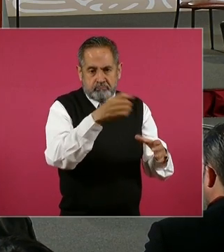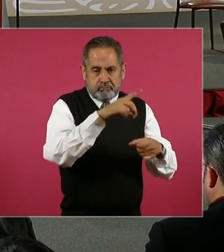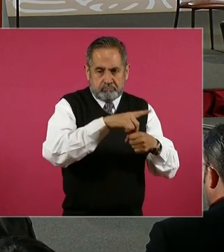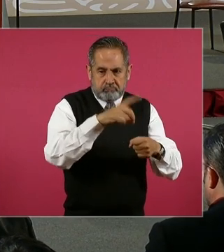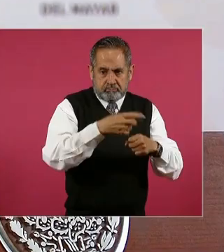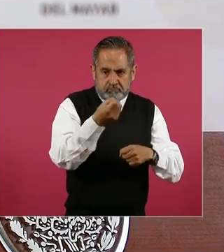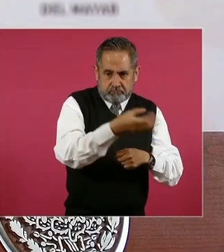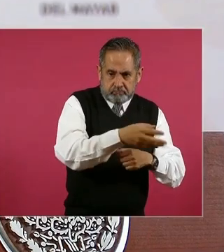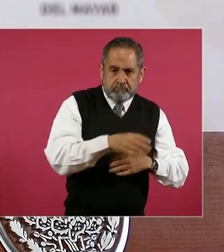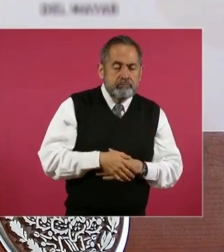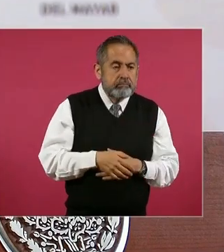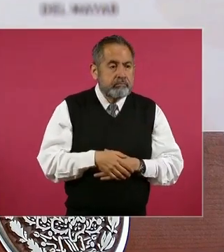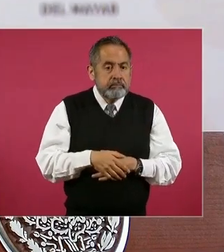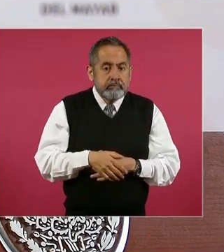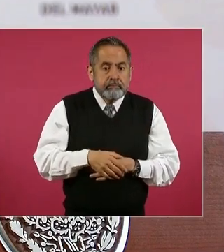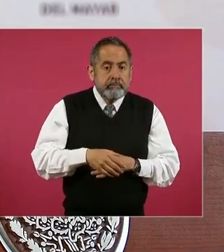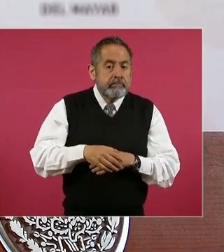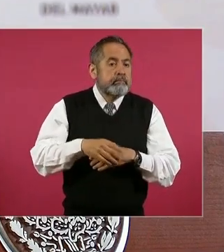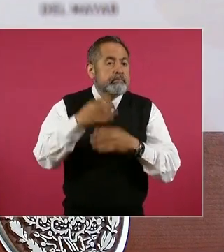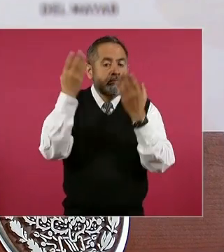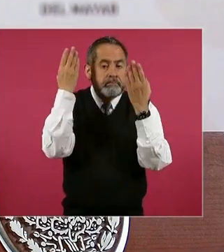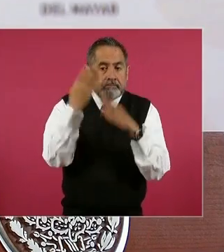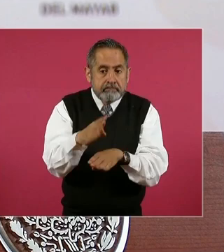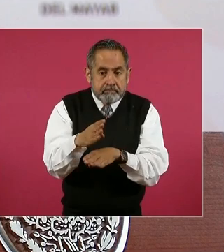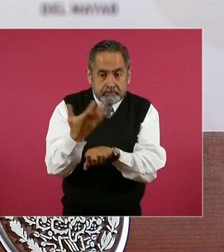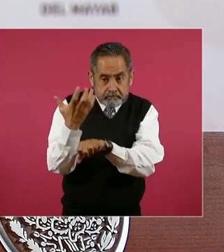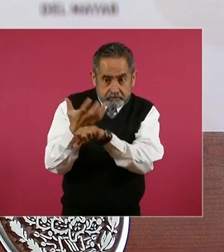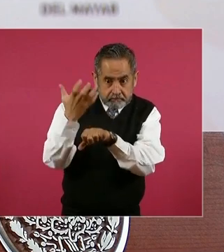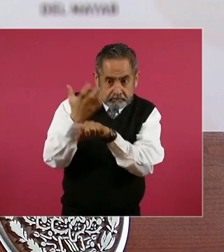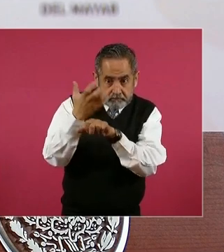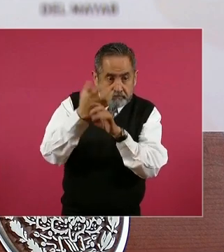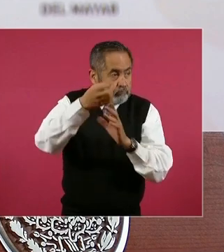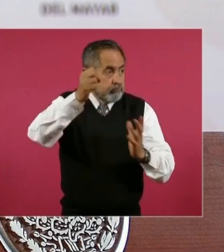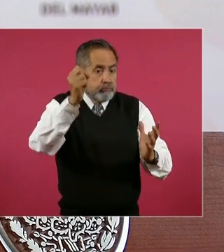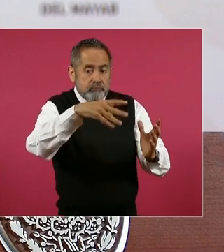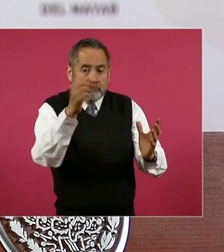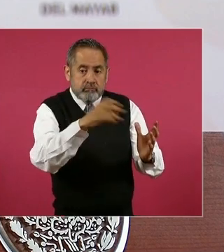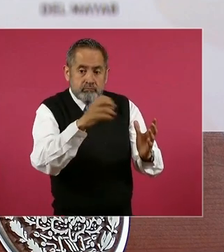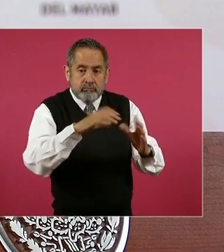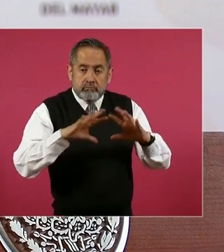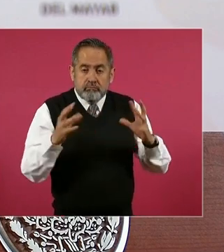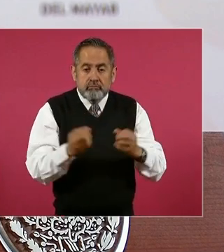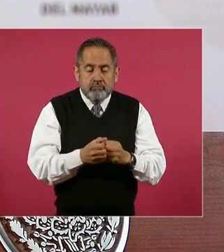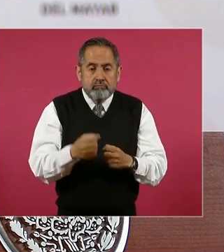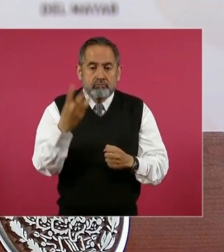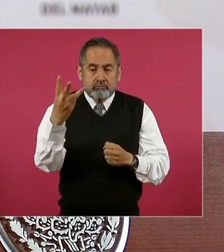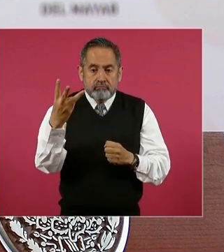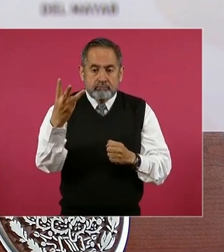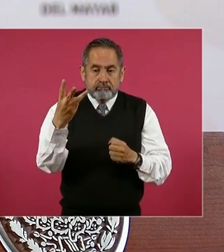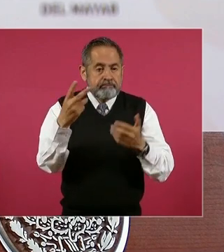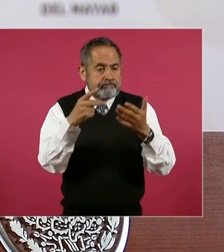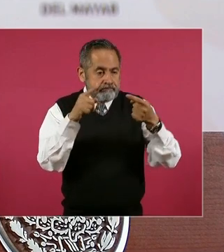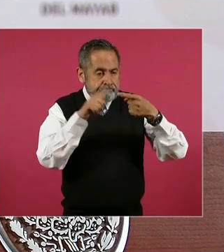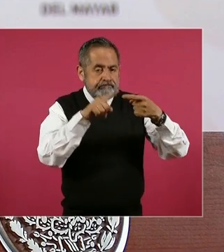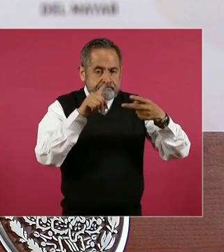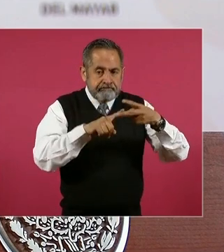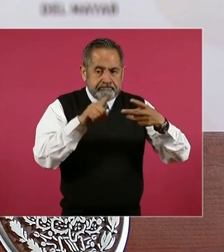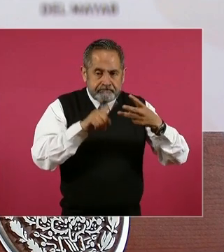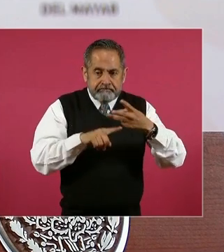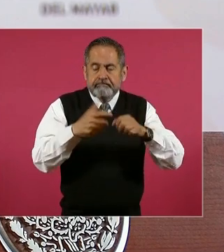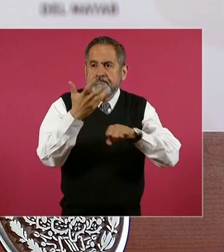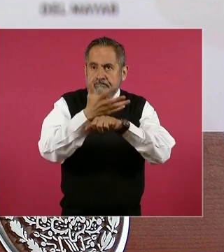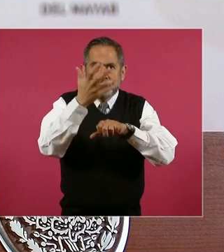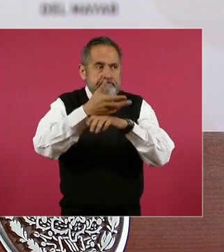desde cuentas de los Estados Unidos son tres operaciones